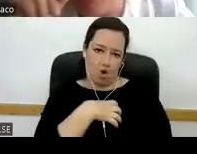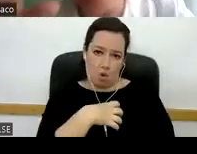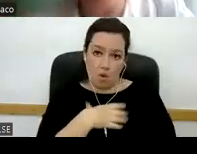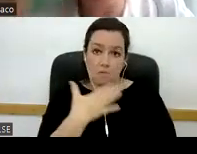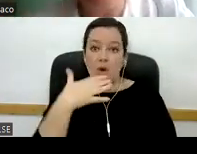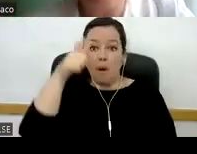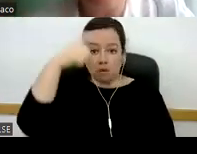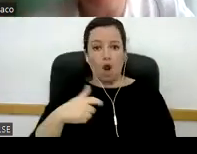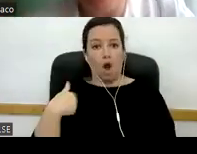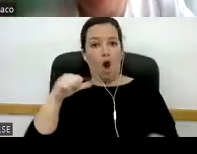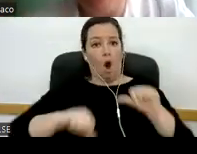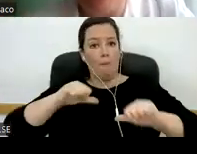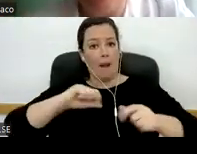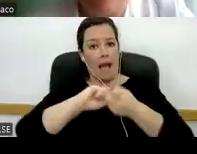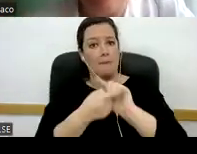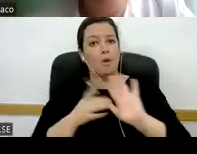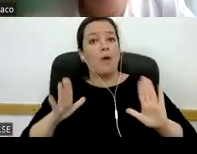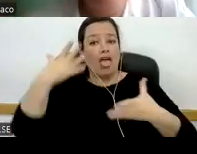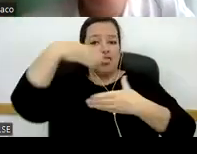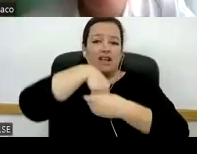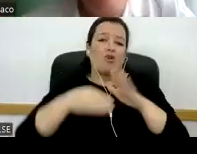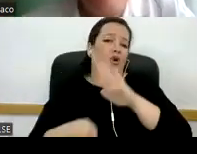de sexo evidentemente no disminuye su riesgo cardiovascular.